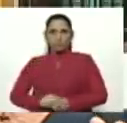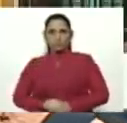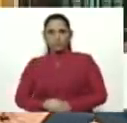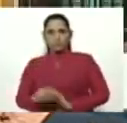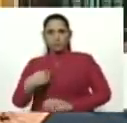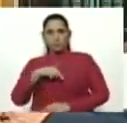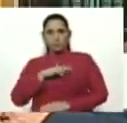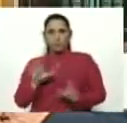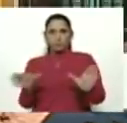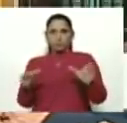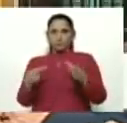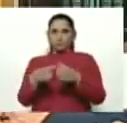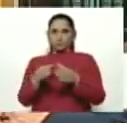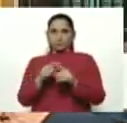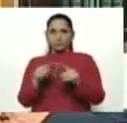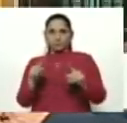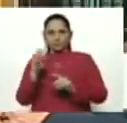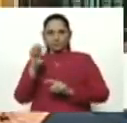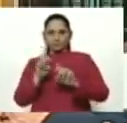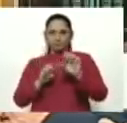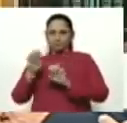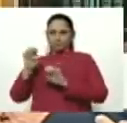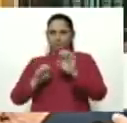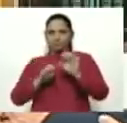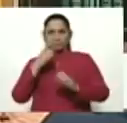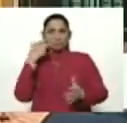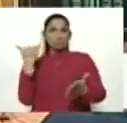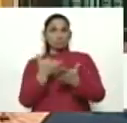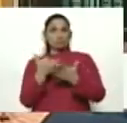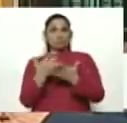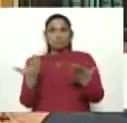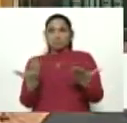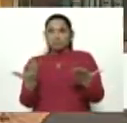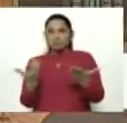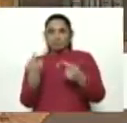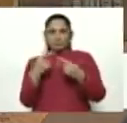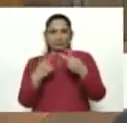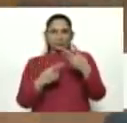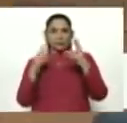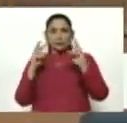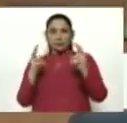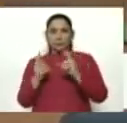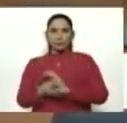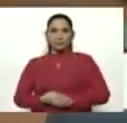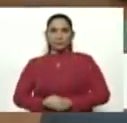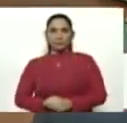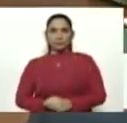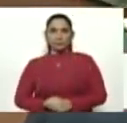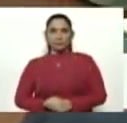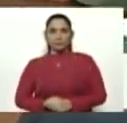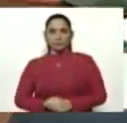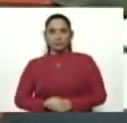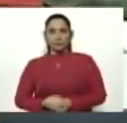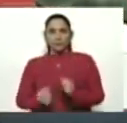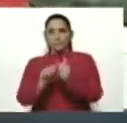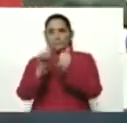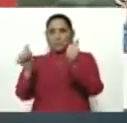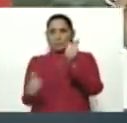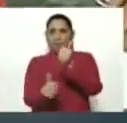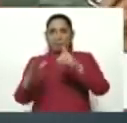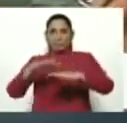Estamos aquí reunidos precisamente evaluando varios temas. Está la vicepresidenta